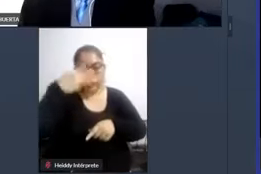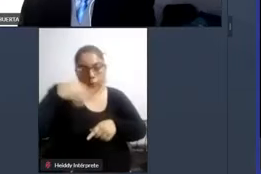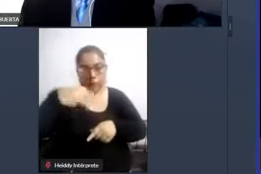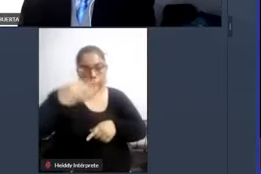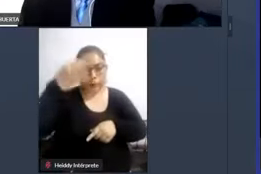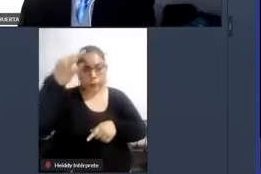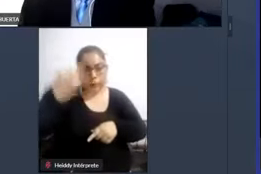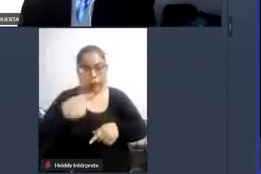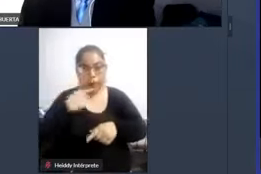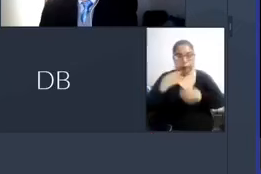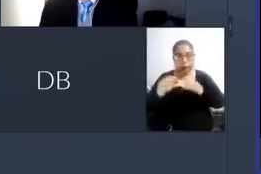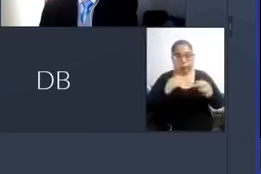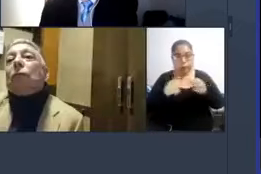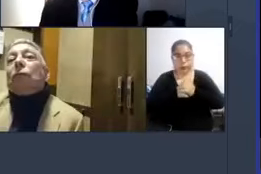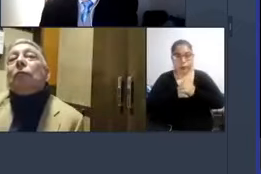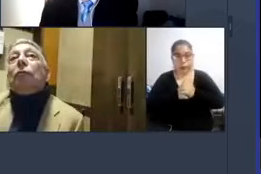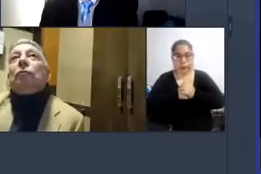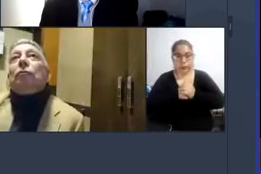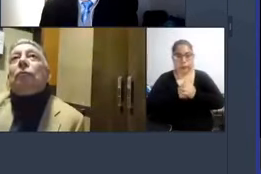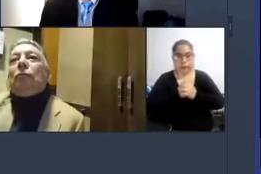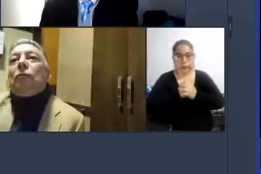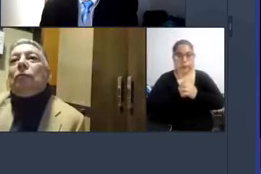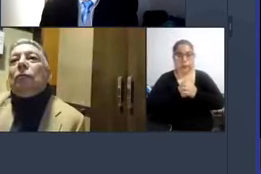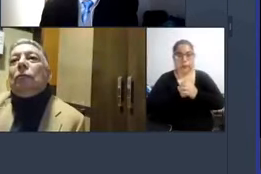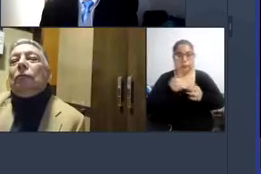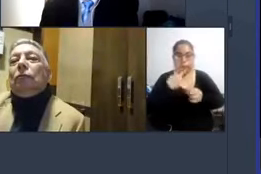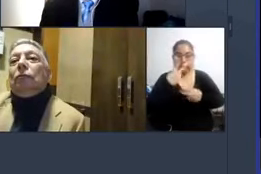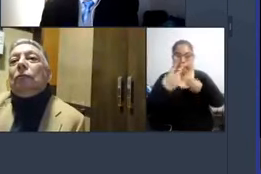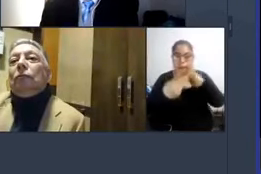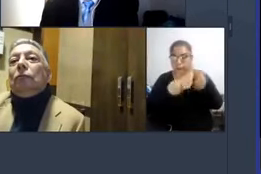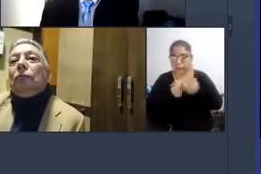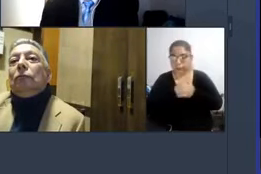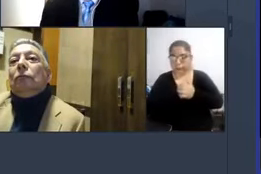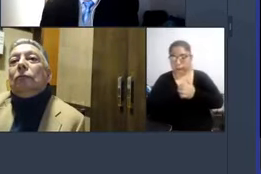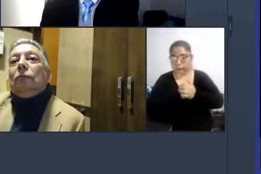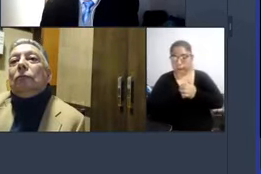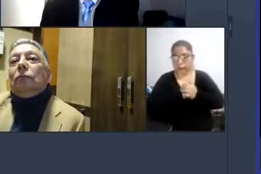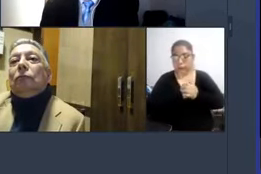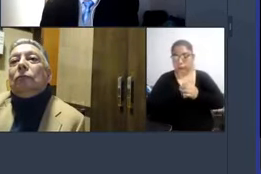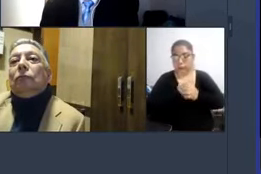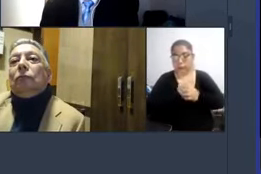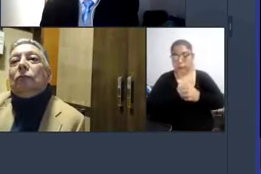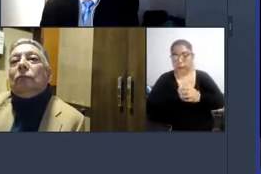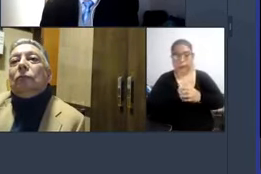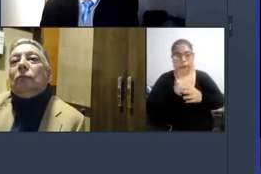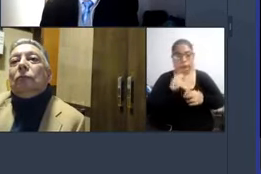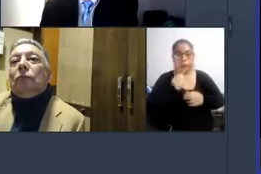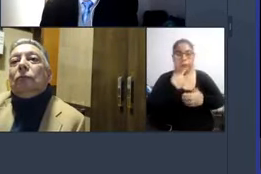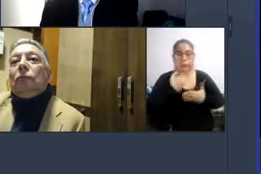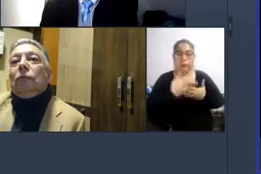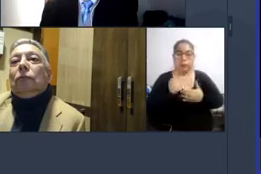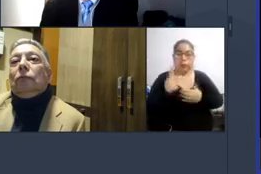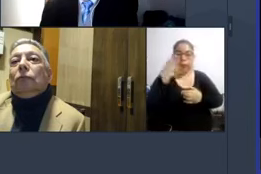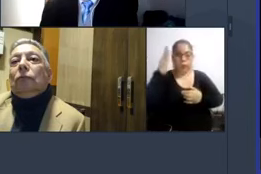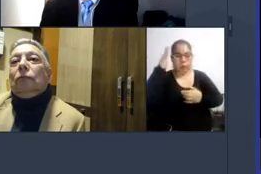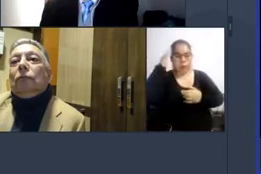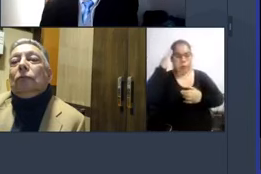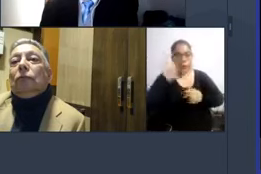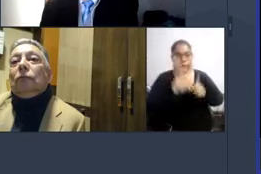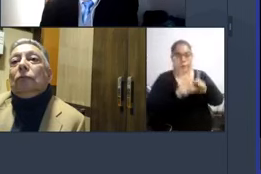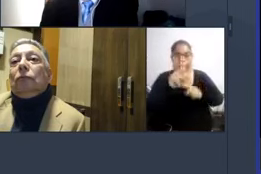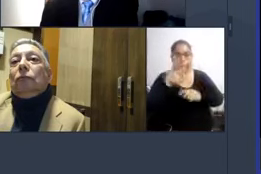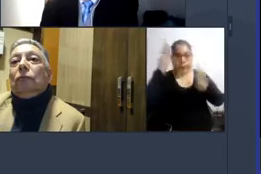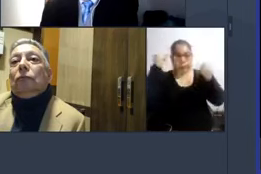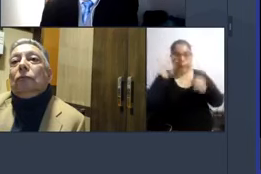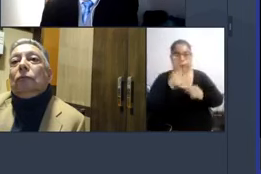conversatorio entre aliados nos deja grandes mensajes y sobre todo por profesionales de tanta experiencia